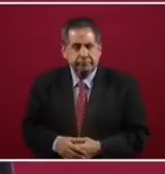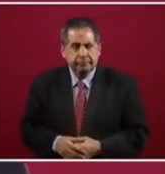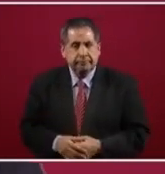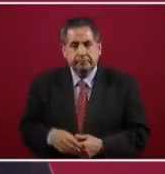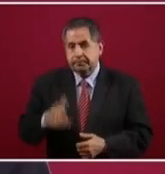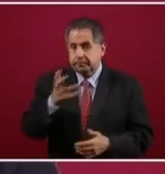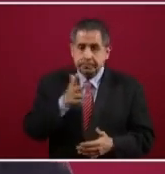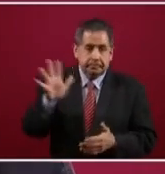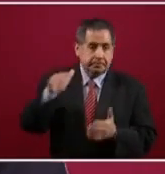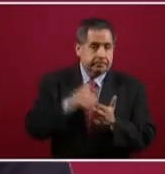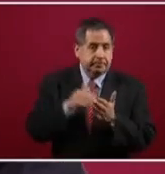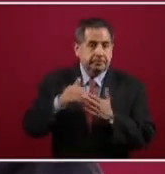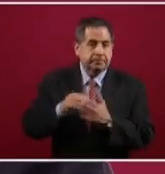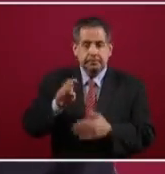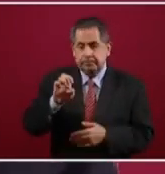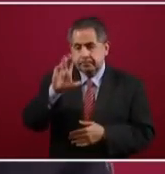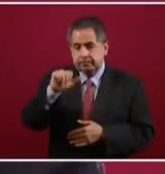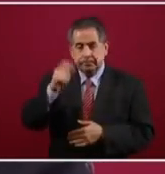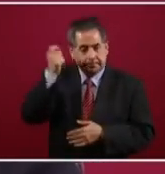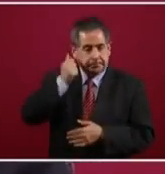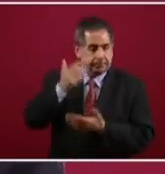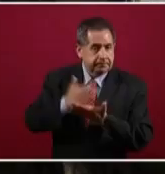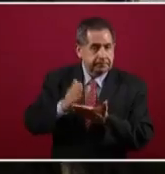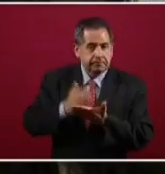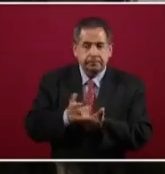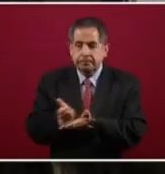10 millones de becas para estudiantes,